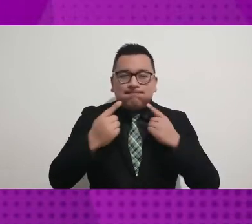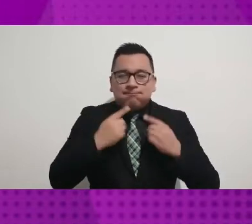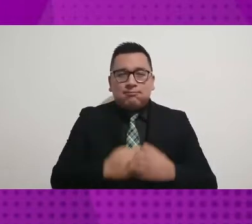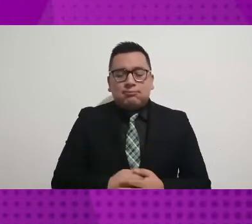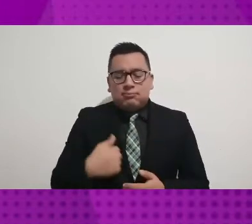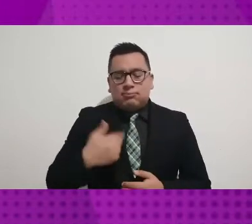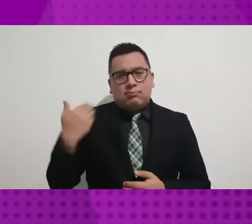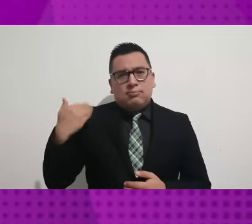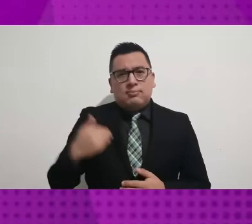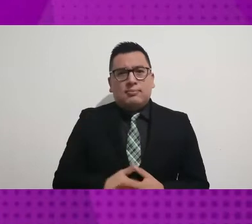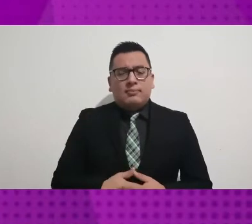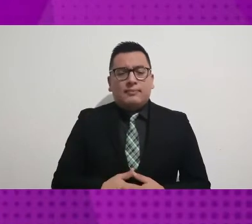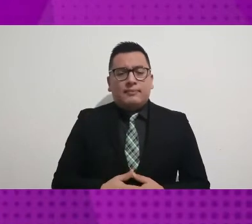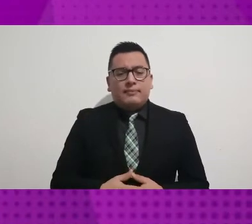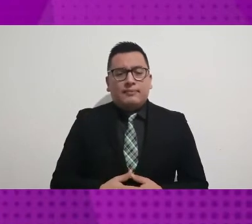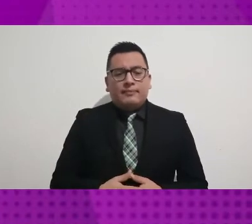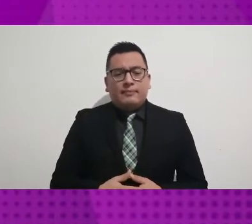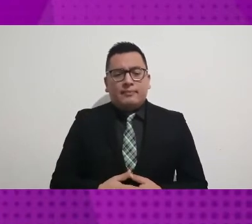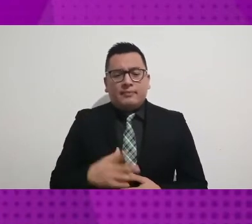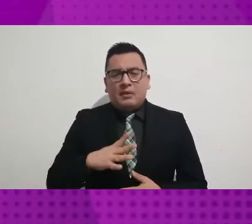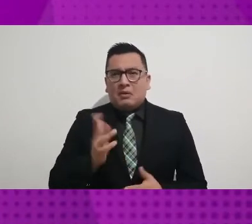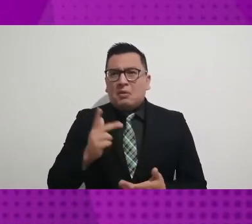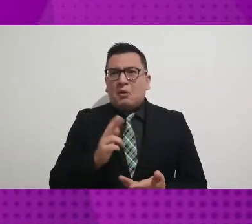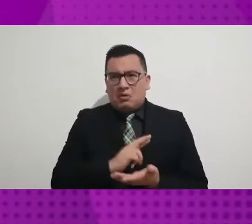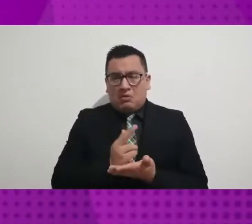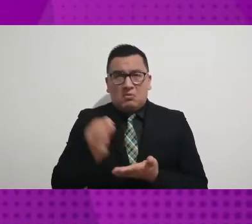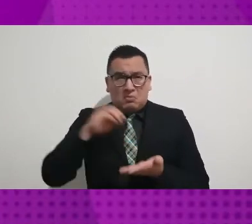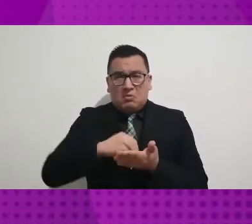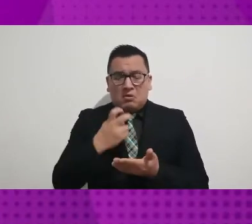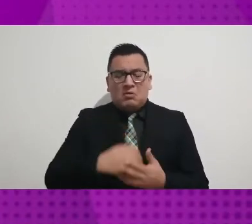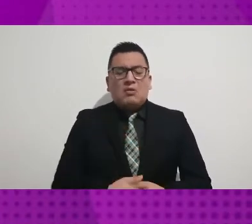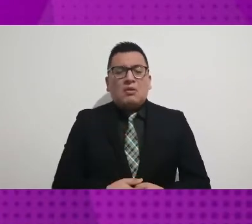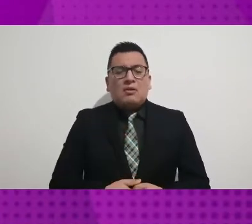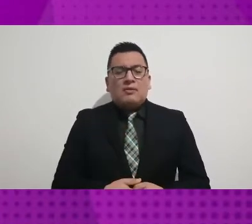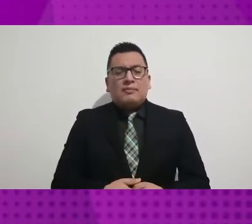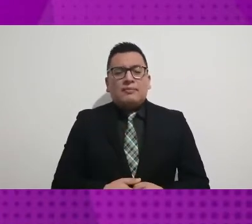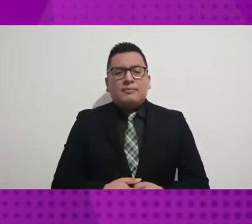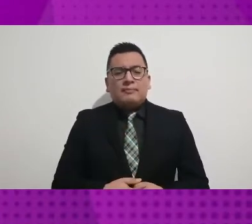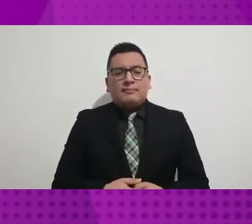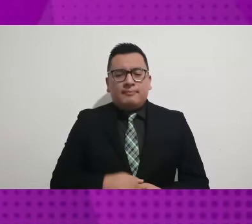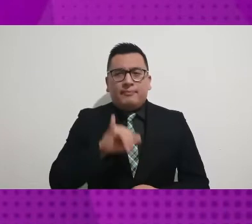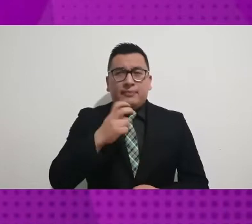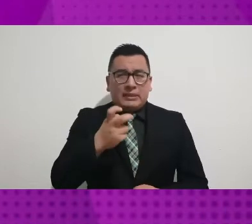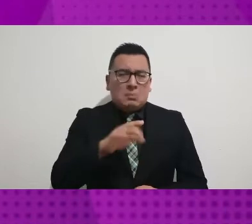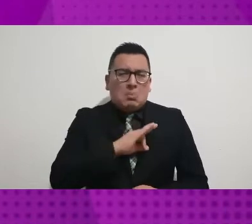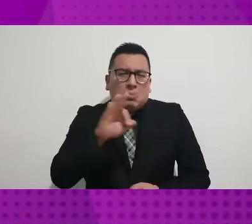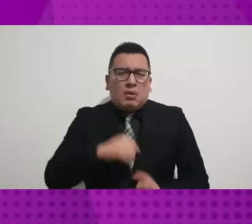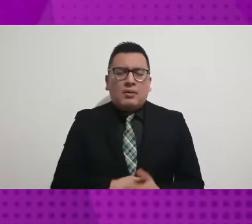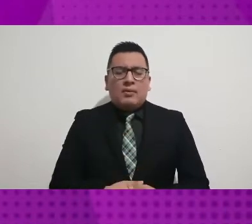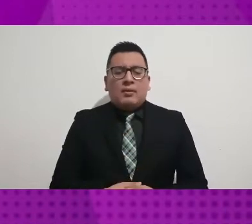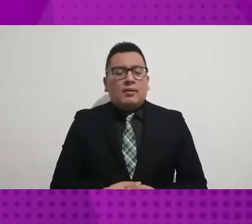muy debatido. Yo recientemente hice una publicación al respecto, y ahí me parece decir que